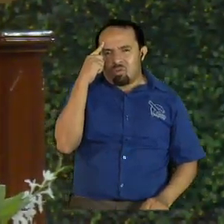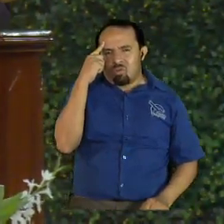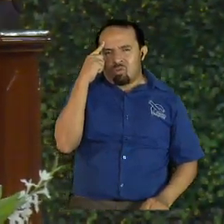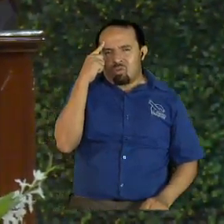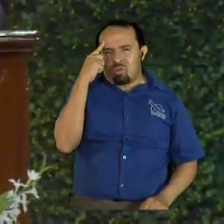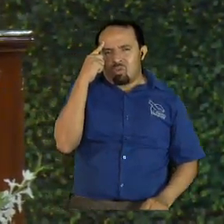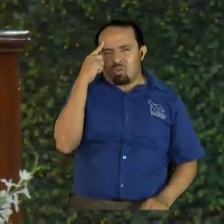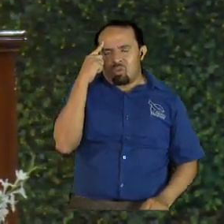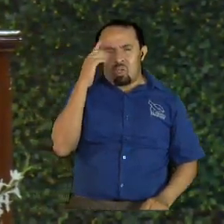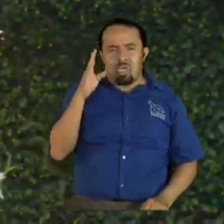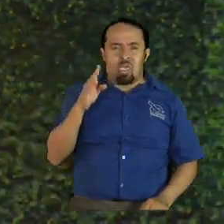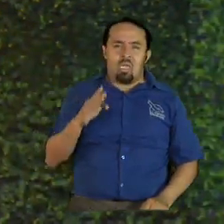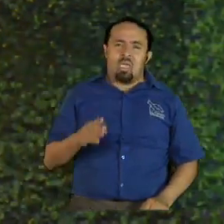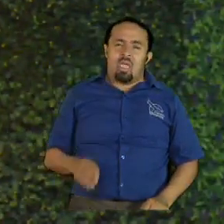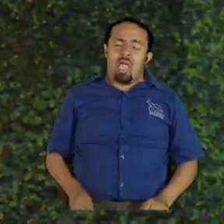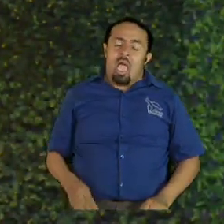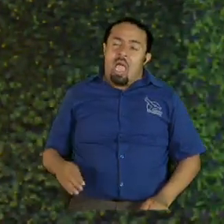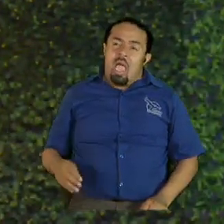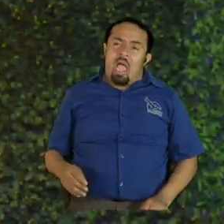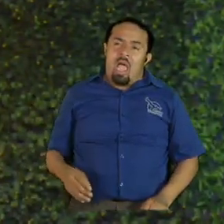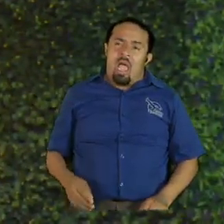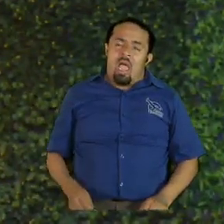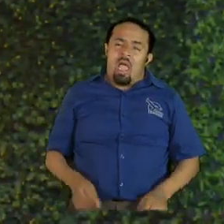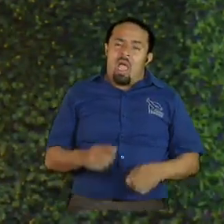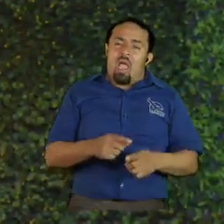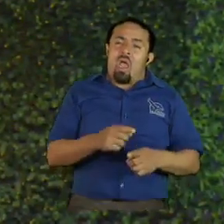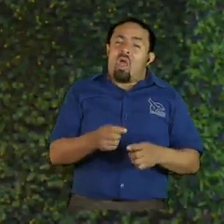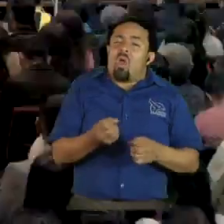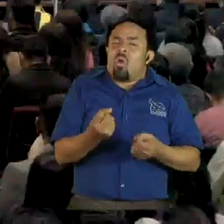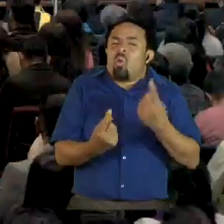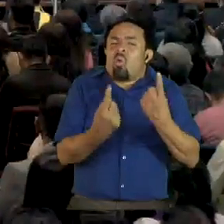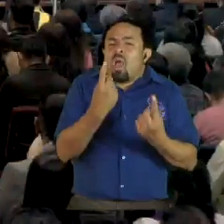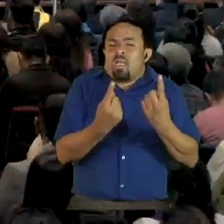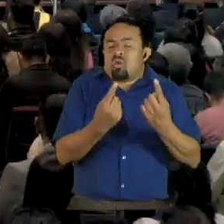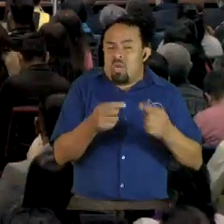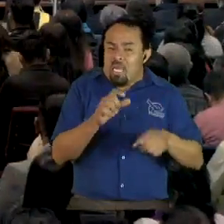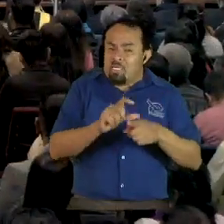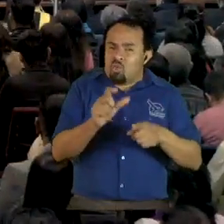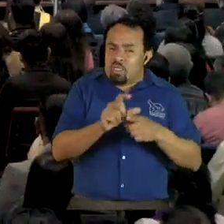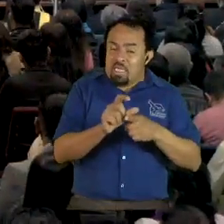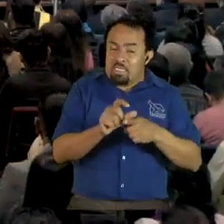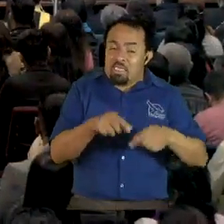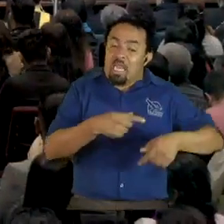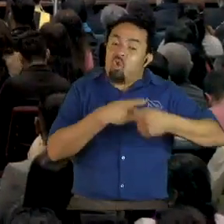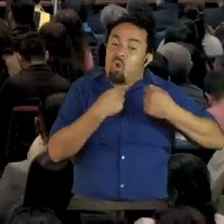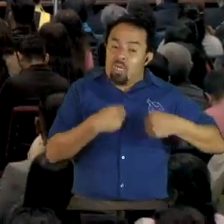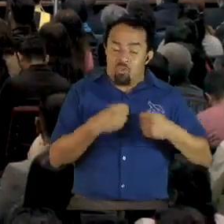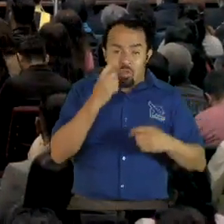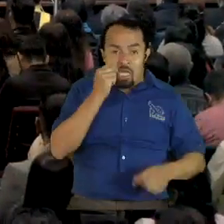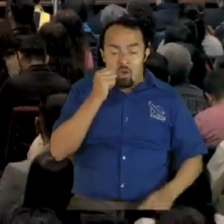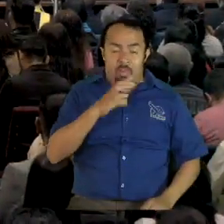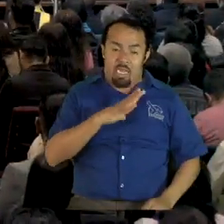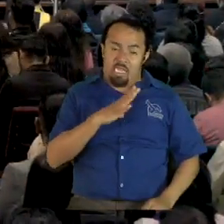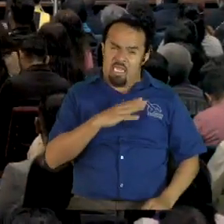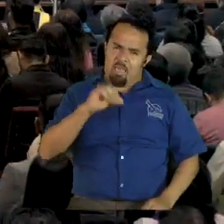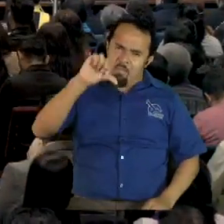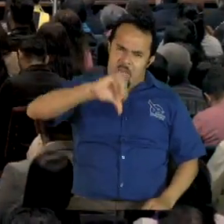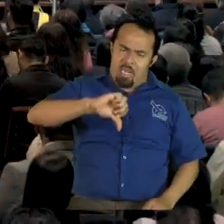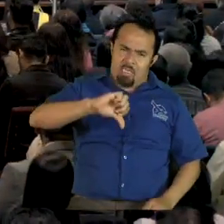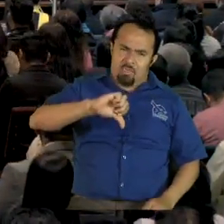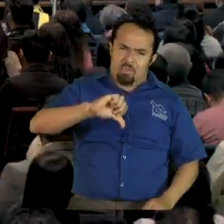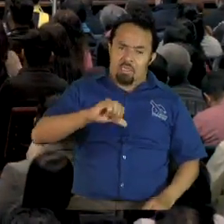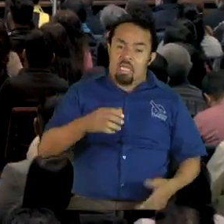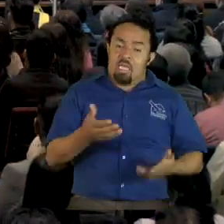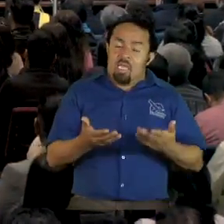a vuelo de pájaro, cuáles son las cosas que el corazón del hombre tiene malas, nos dan